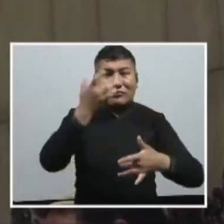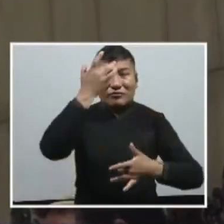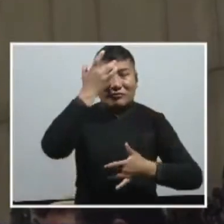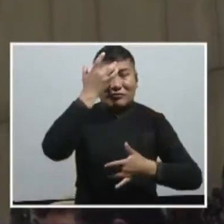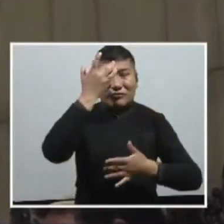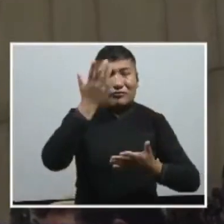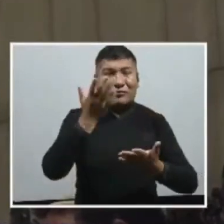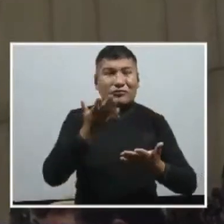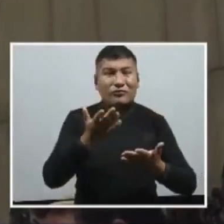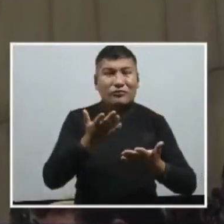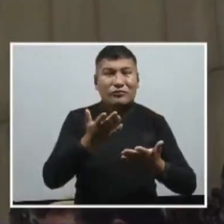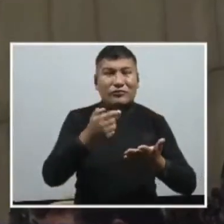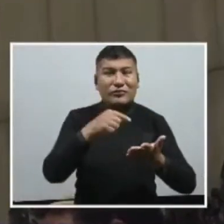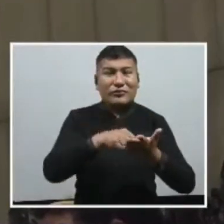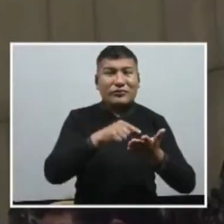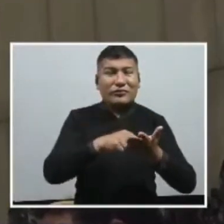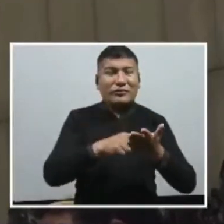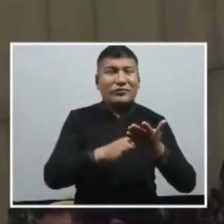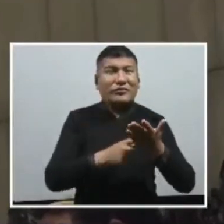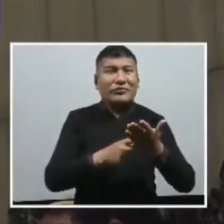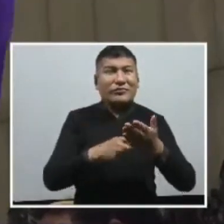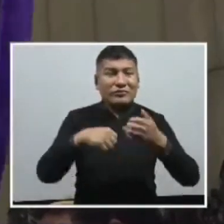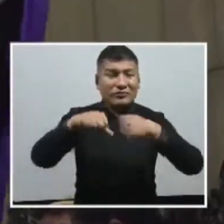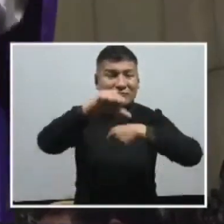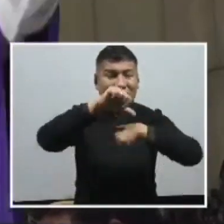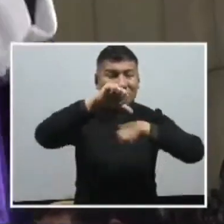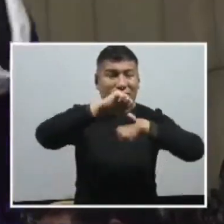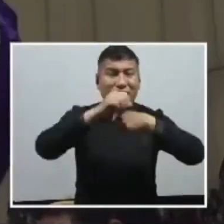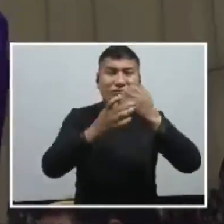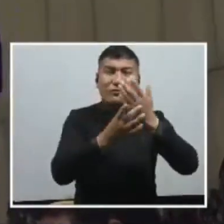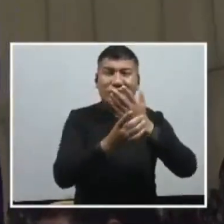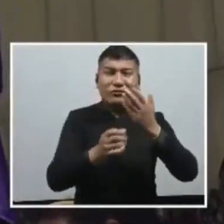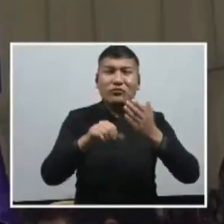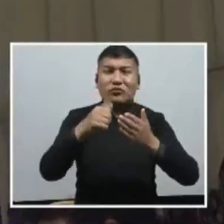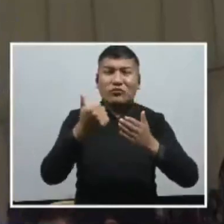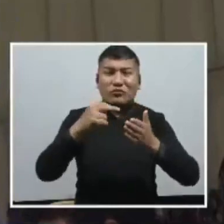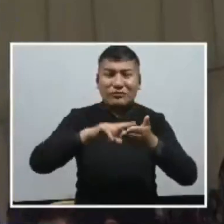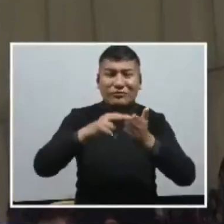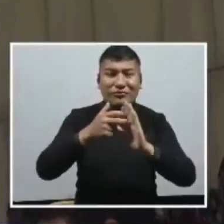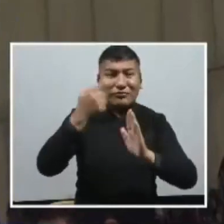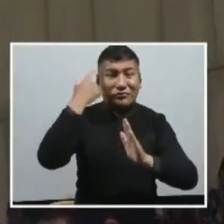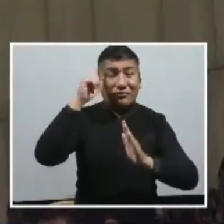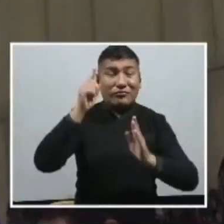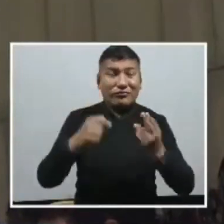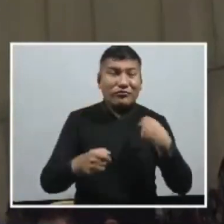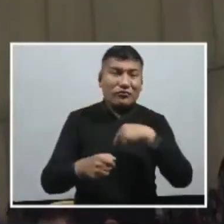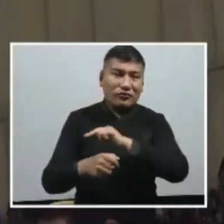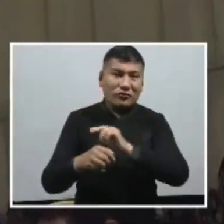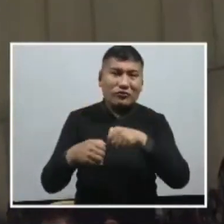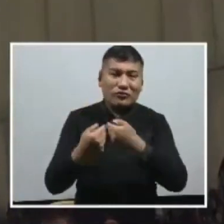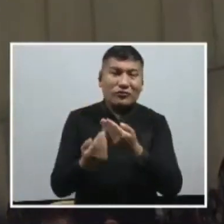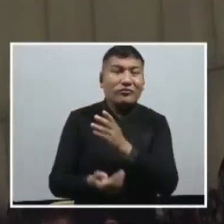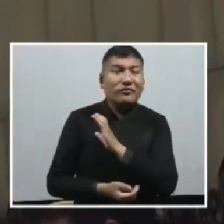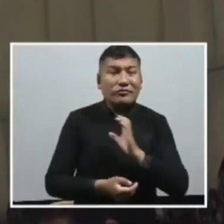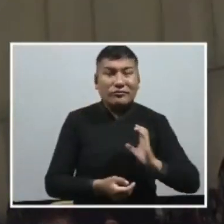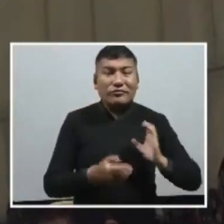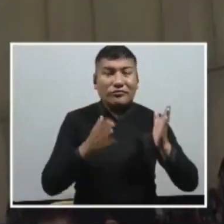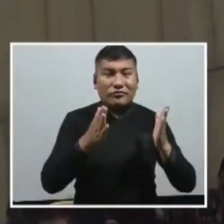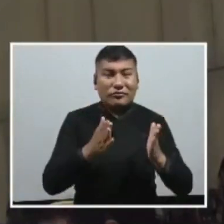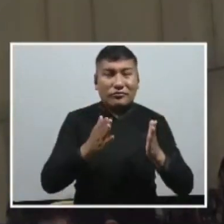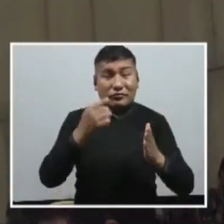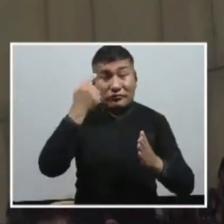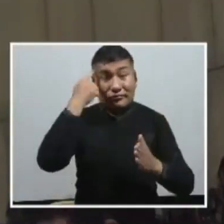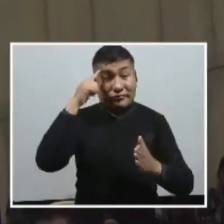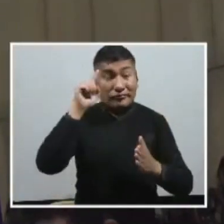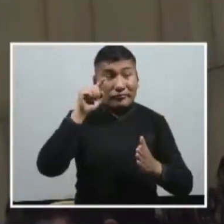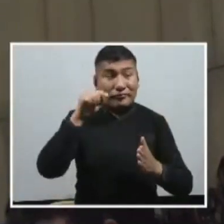ahí viene esto del óleo, por supuesto ya con otro significado para nosotros como cristianos, pero para los que se